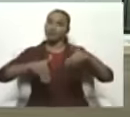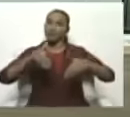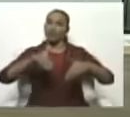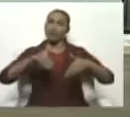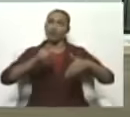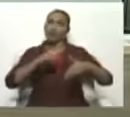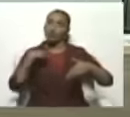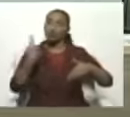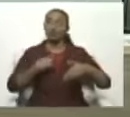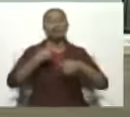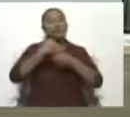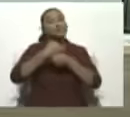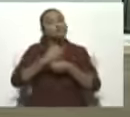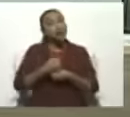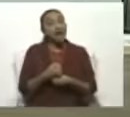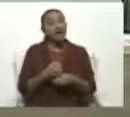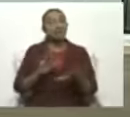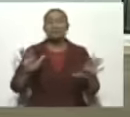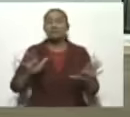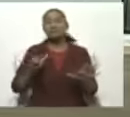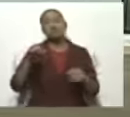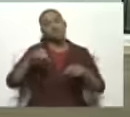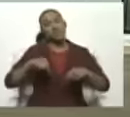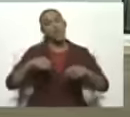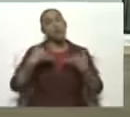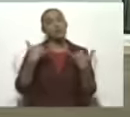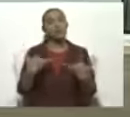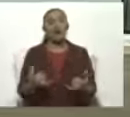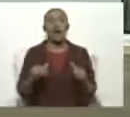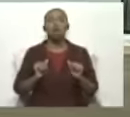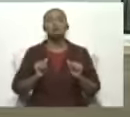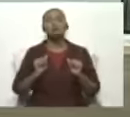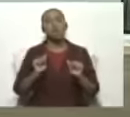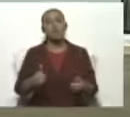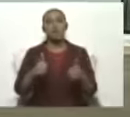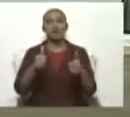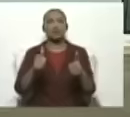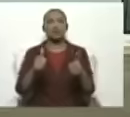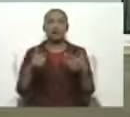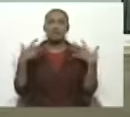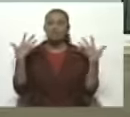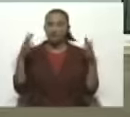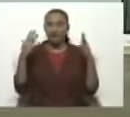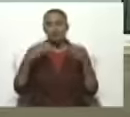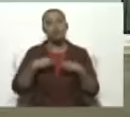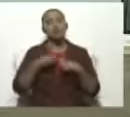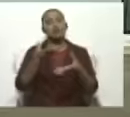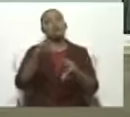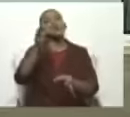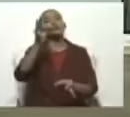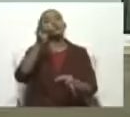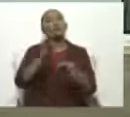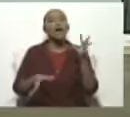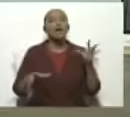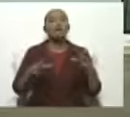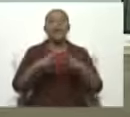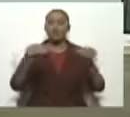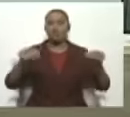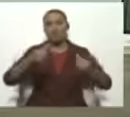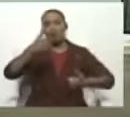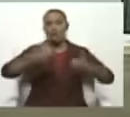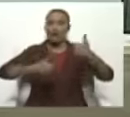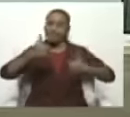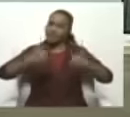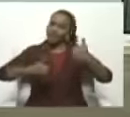esperando todos y bueno, desde ya pues comienza esta fiesta electoral. Deseamos suerte a todos los